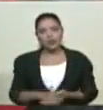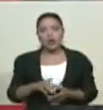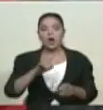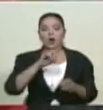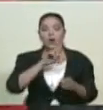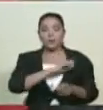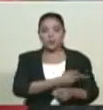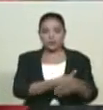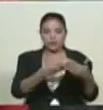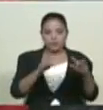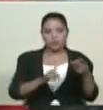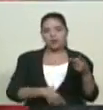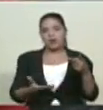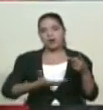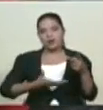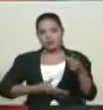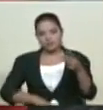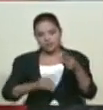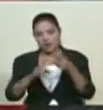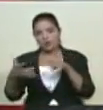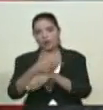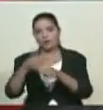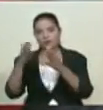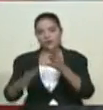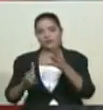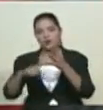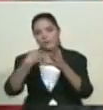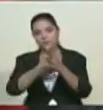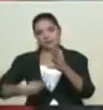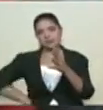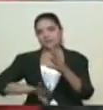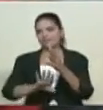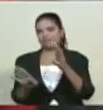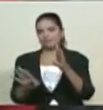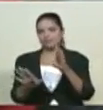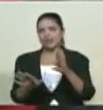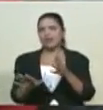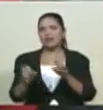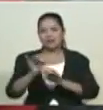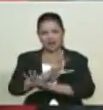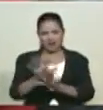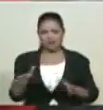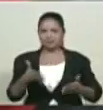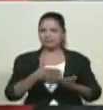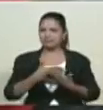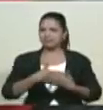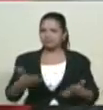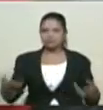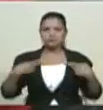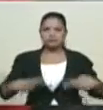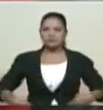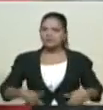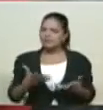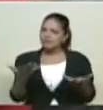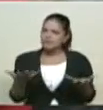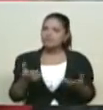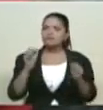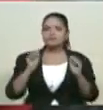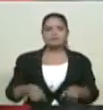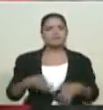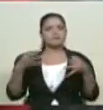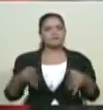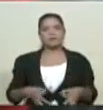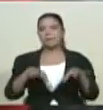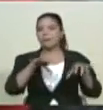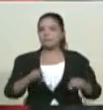popular, alcaldías, gobernaciones, presidencia de la República. Con respecto al canal humanitario, lo tenemos. Los canales humanitarios son instrumentos que han utilizado el